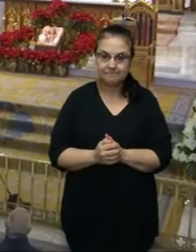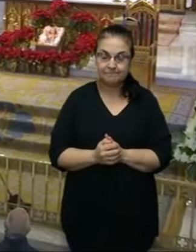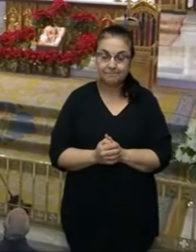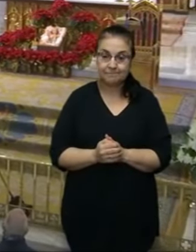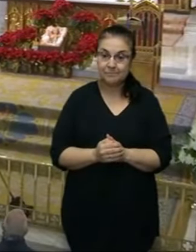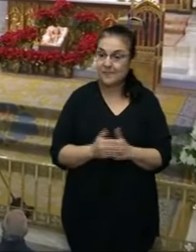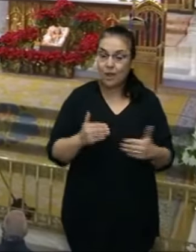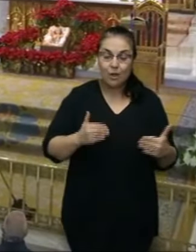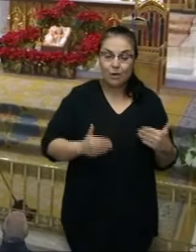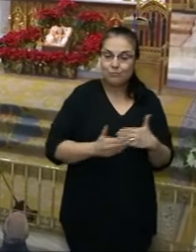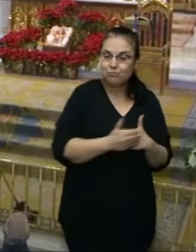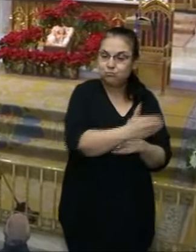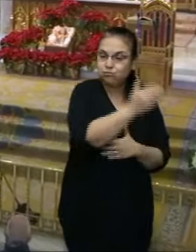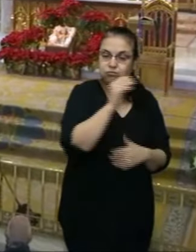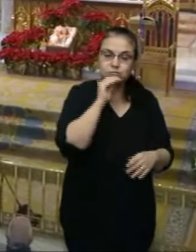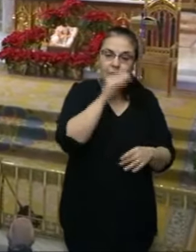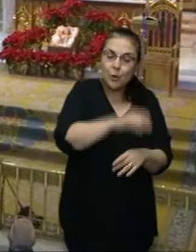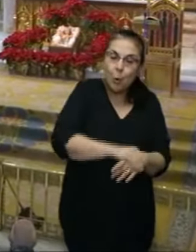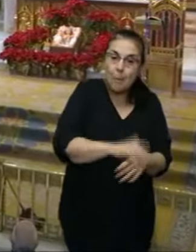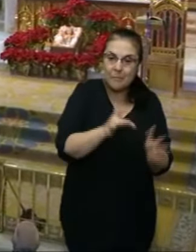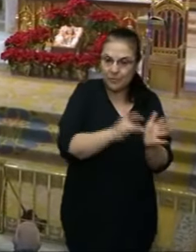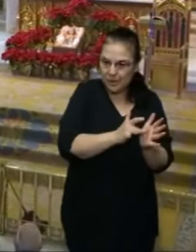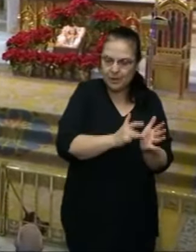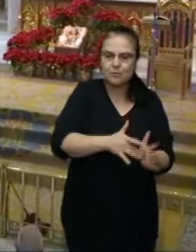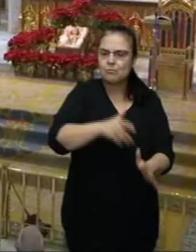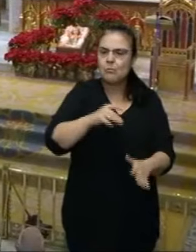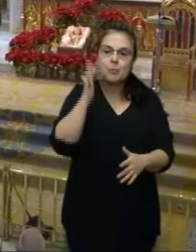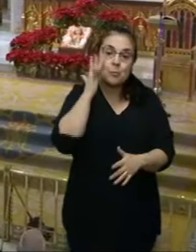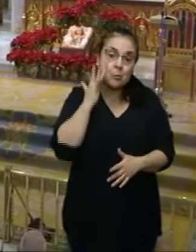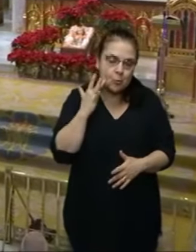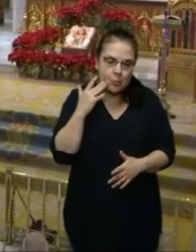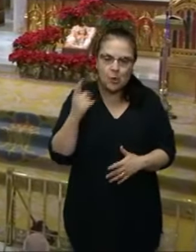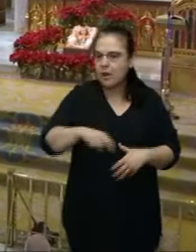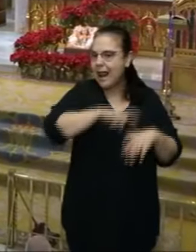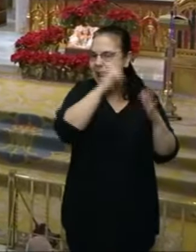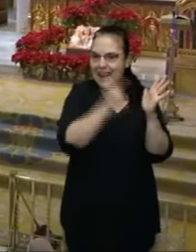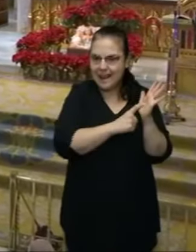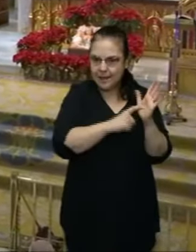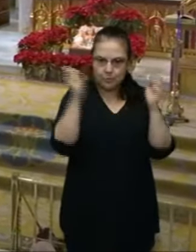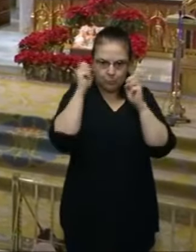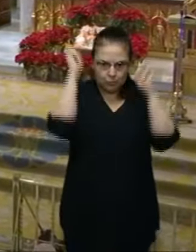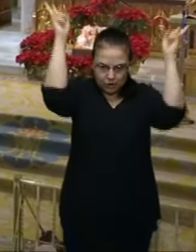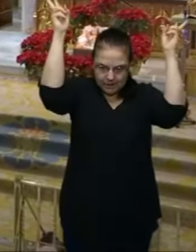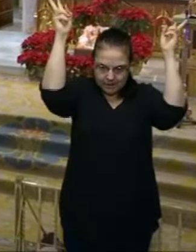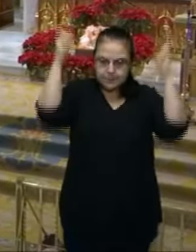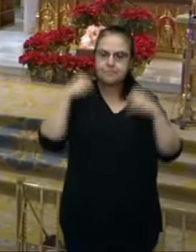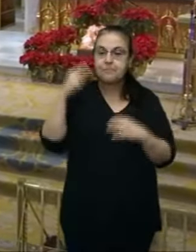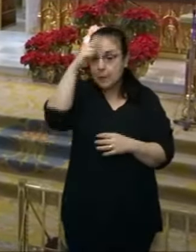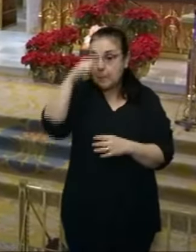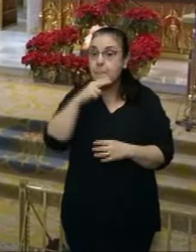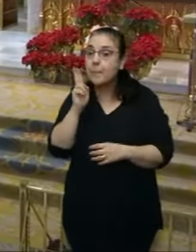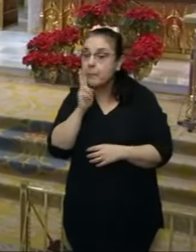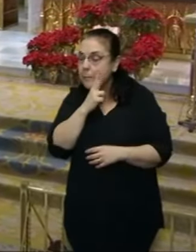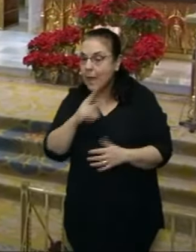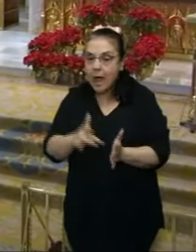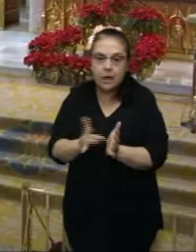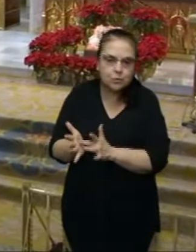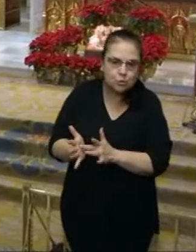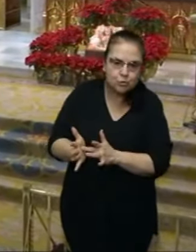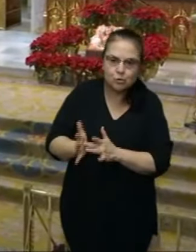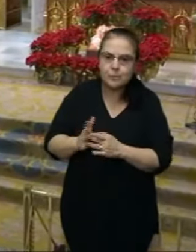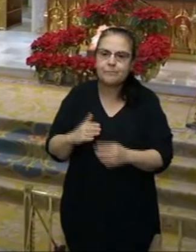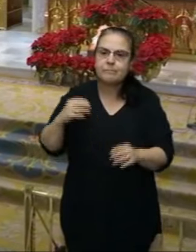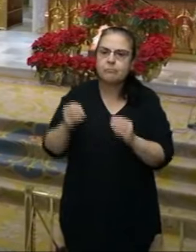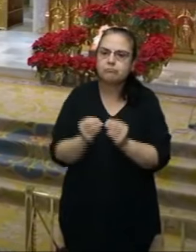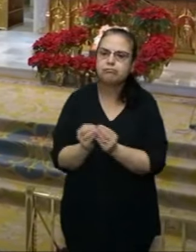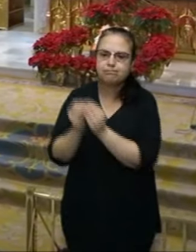Cuando se cumplieron los días de la purificación, según la ley de Moisés, los padres de Jesús lo llevaron a Jerusalén